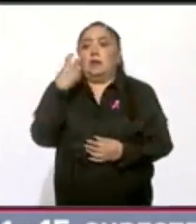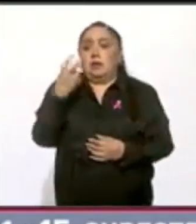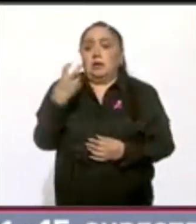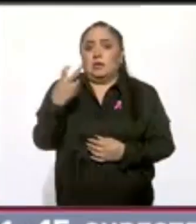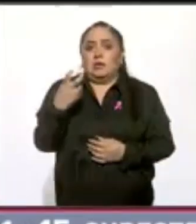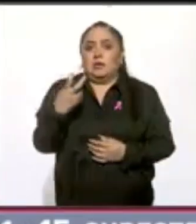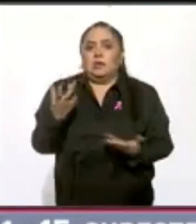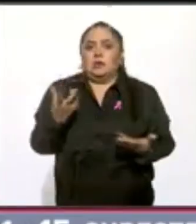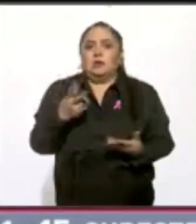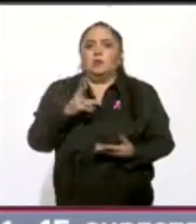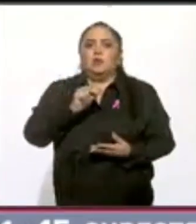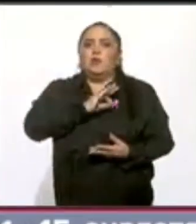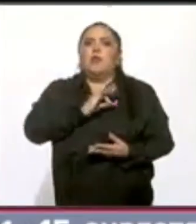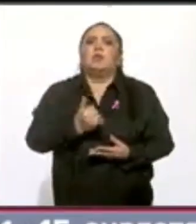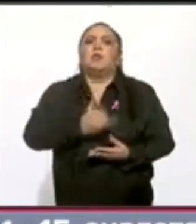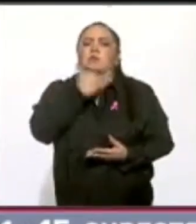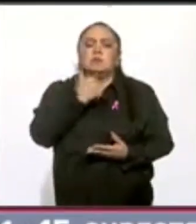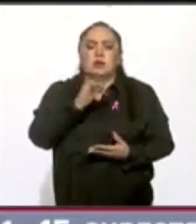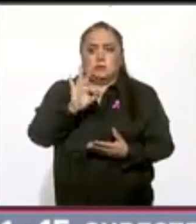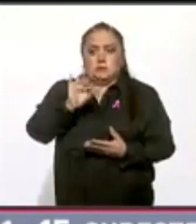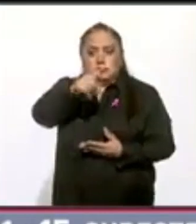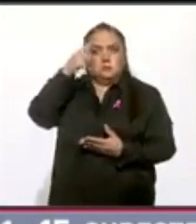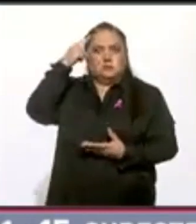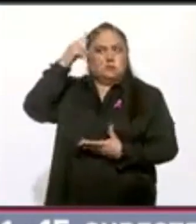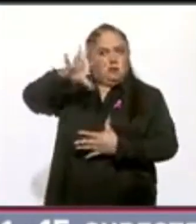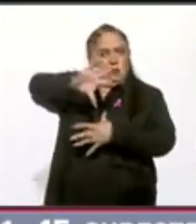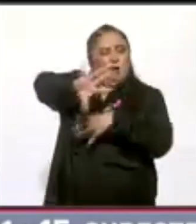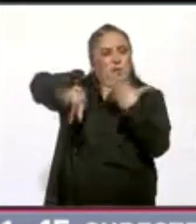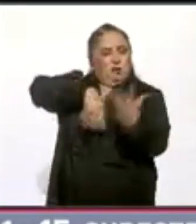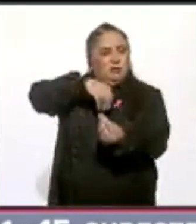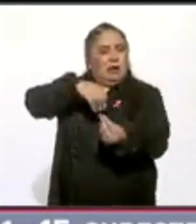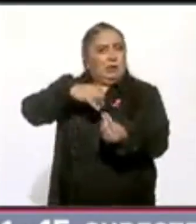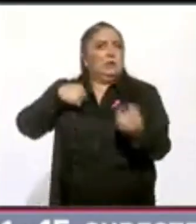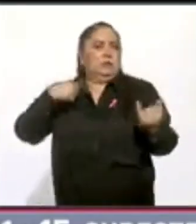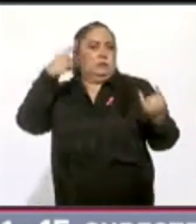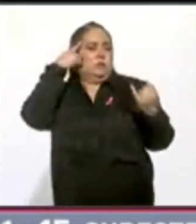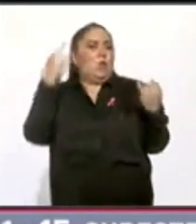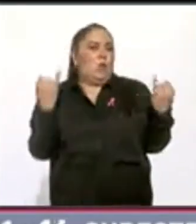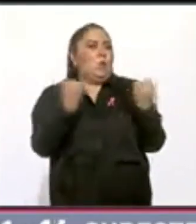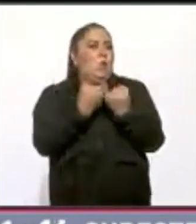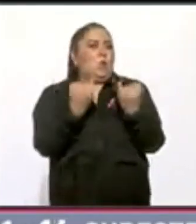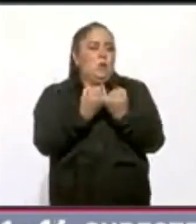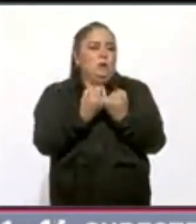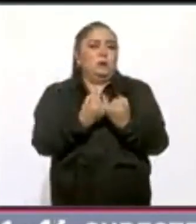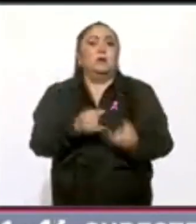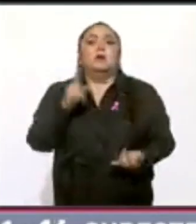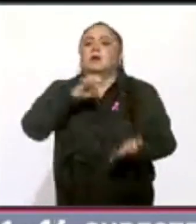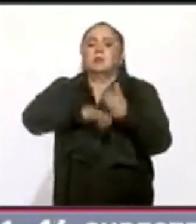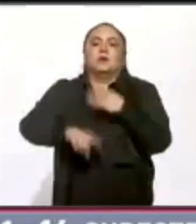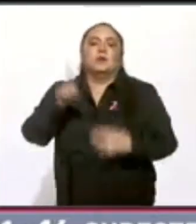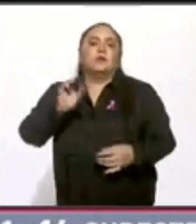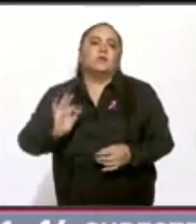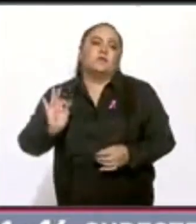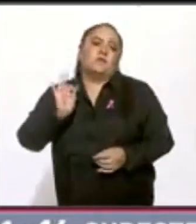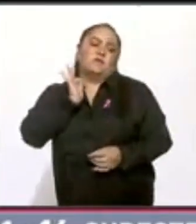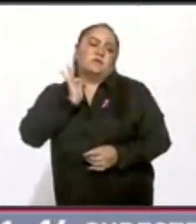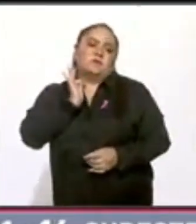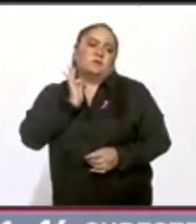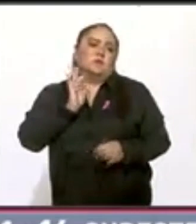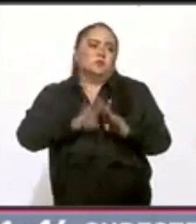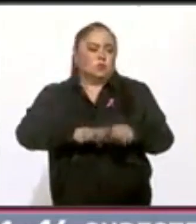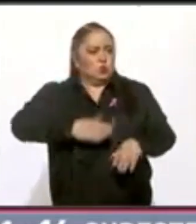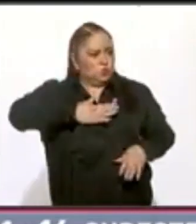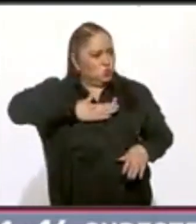uno nunca se va a equivocar. Y al mismo tiempo que se hizo por parte de la Fiscalía una